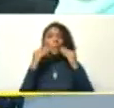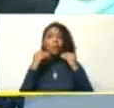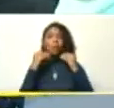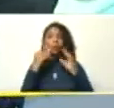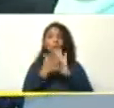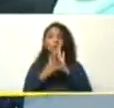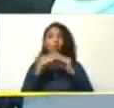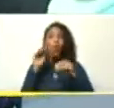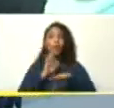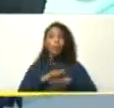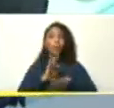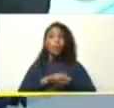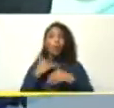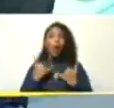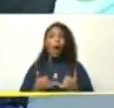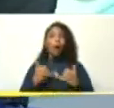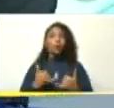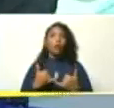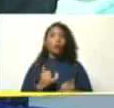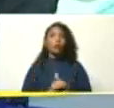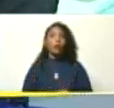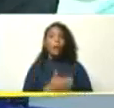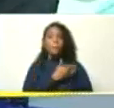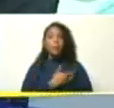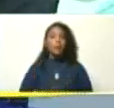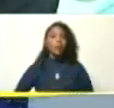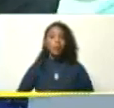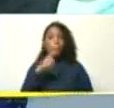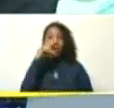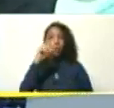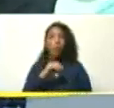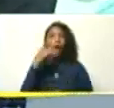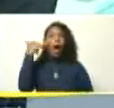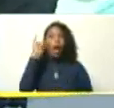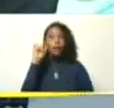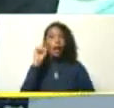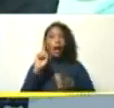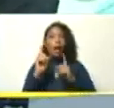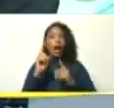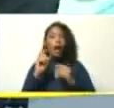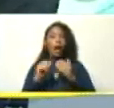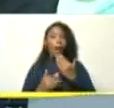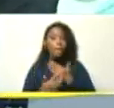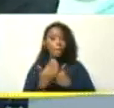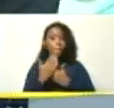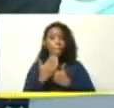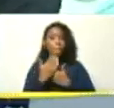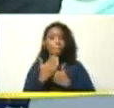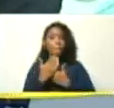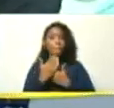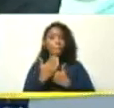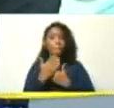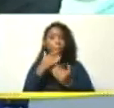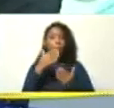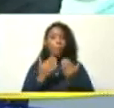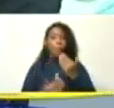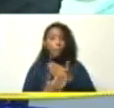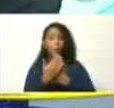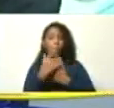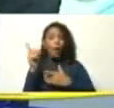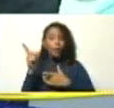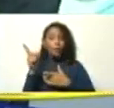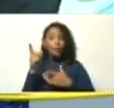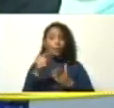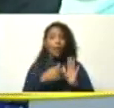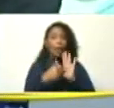todo lo que está ocurriendo en la actualidad. El presidente Nicolás Maduro ha impreso a este premio el